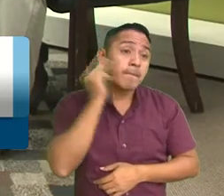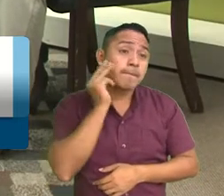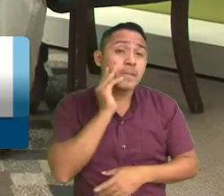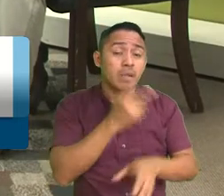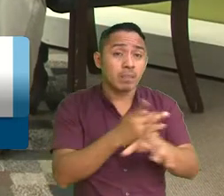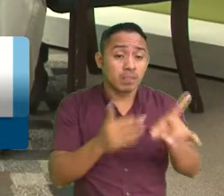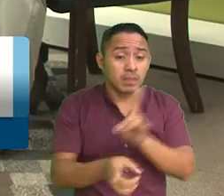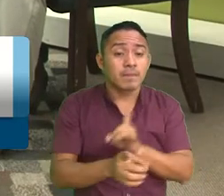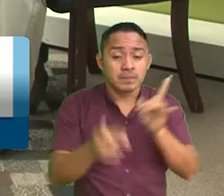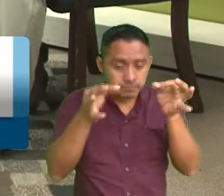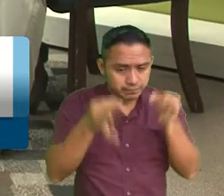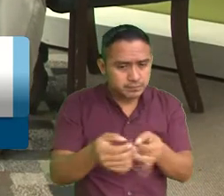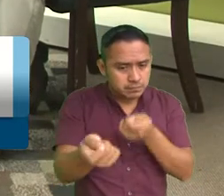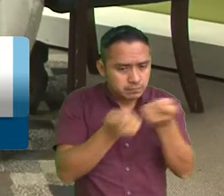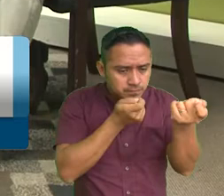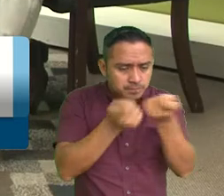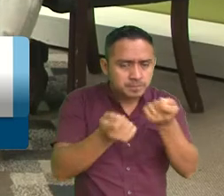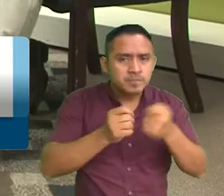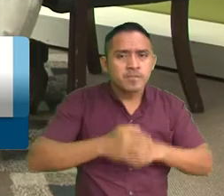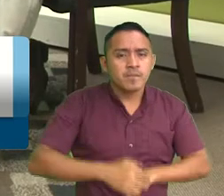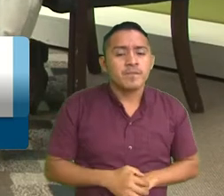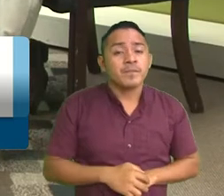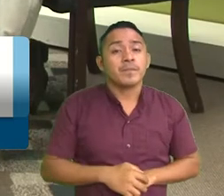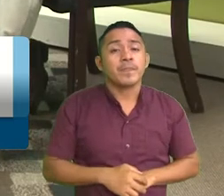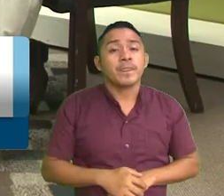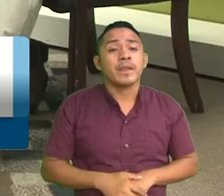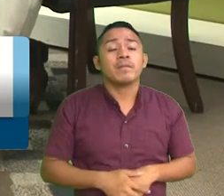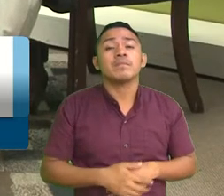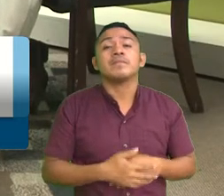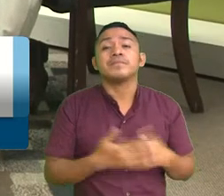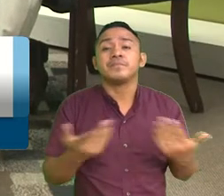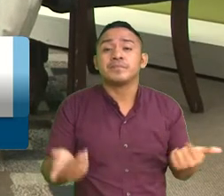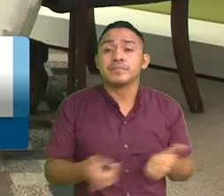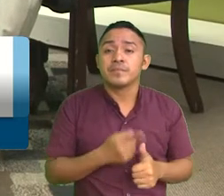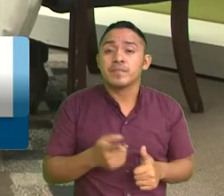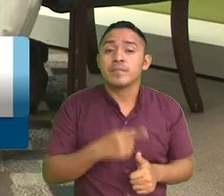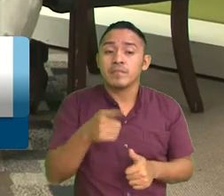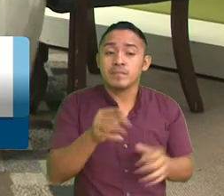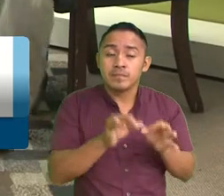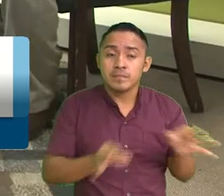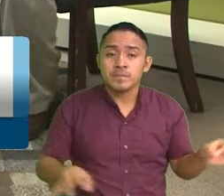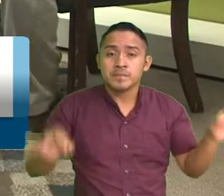horas. ¿Qué es lo importante entender primero sí de esto?